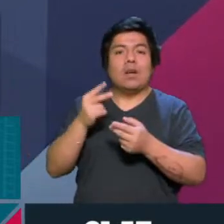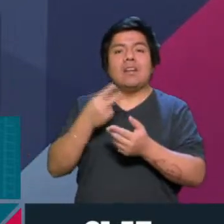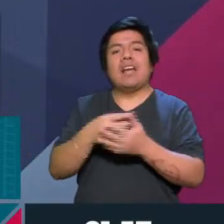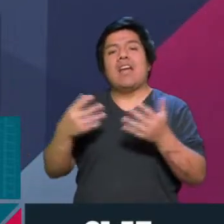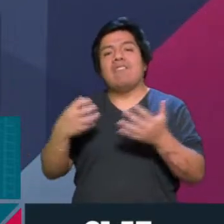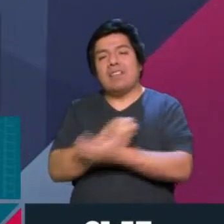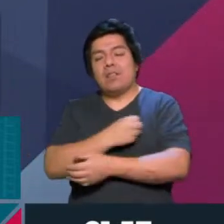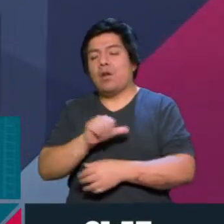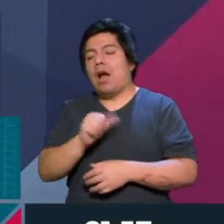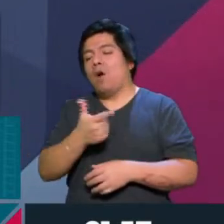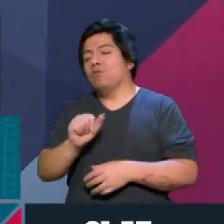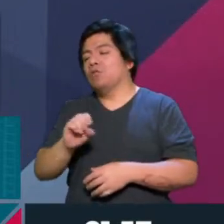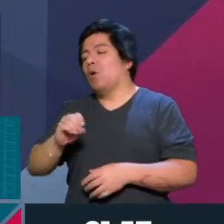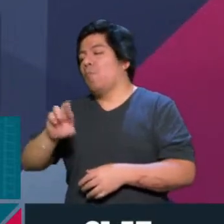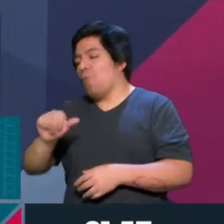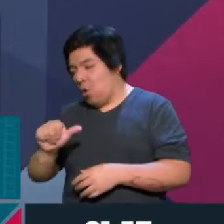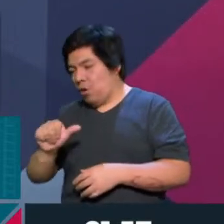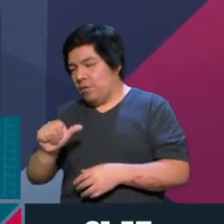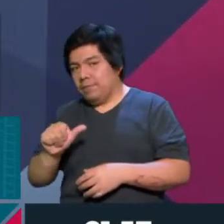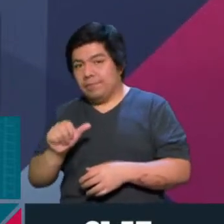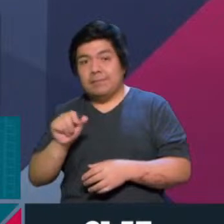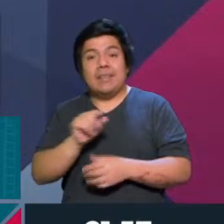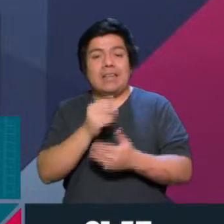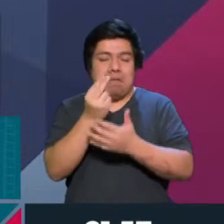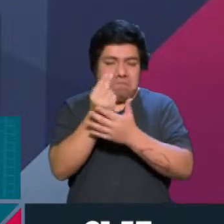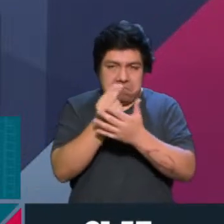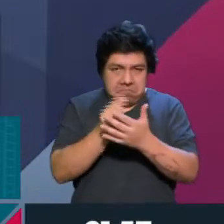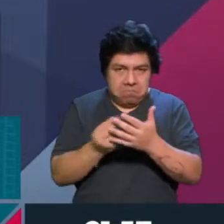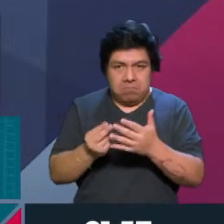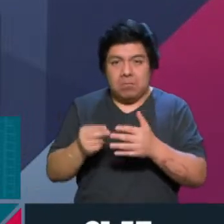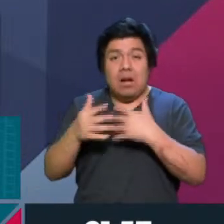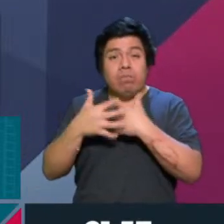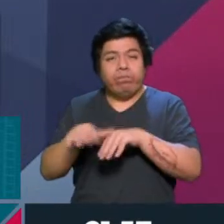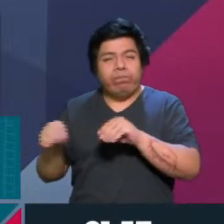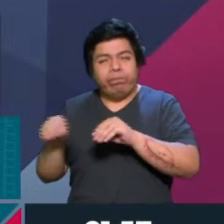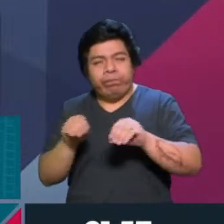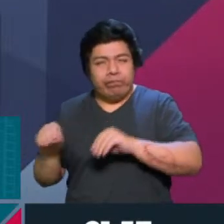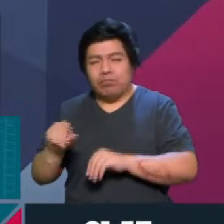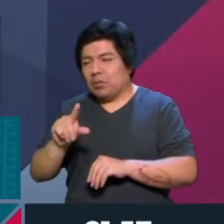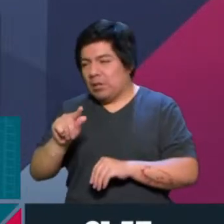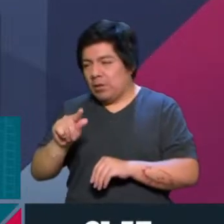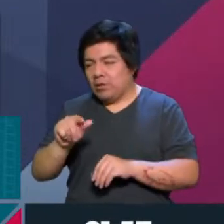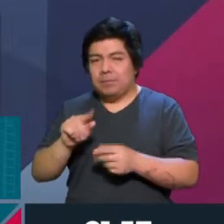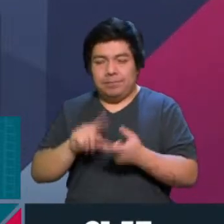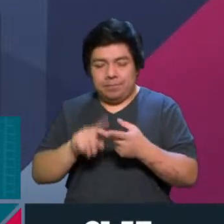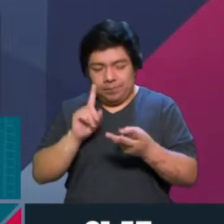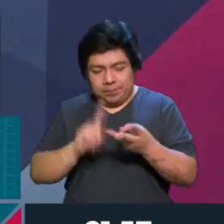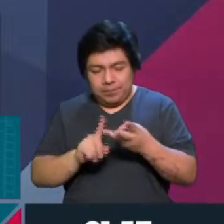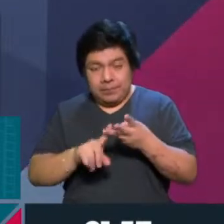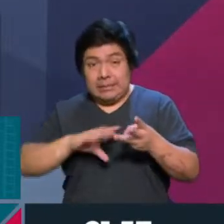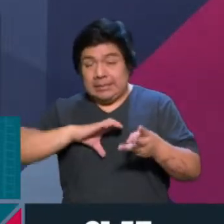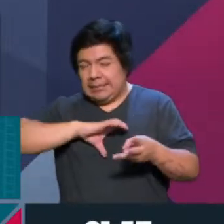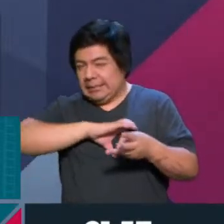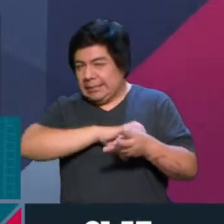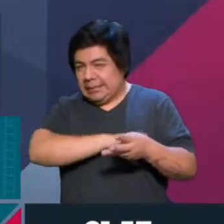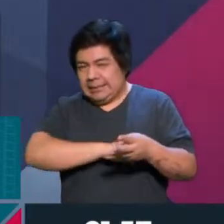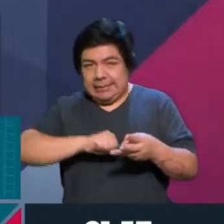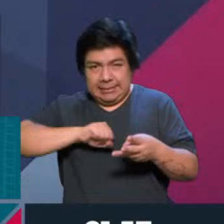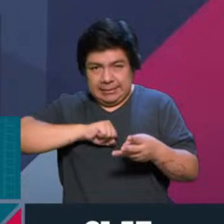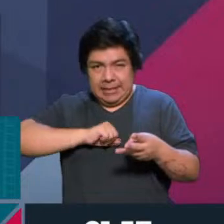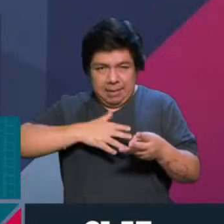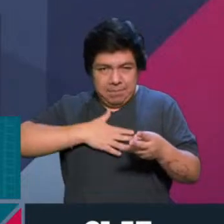Mora, que es una recreación en novela gráfica de los movimientos de los 70s. Y una de mis favoritas